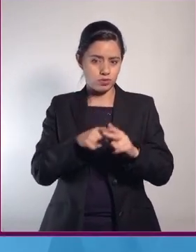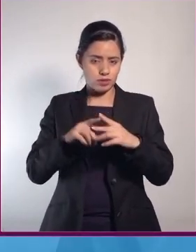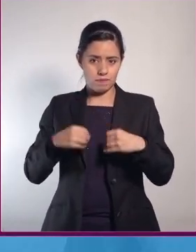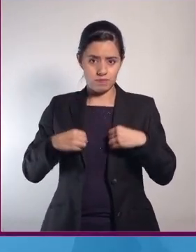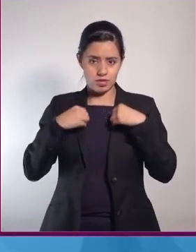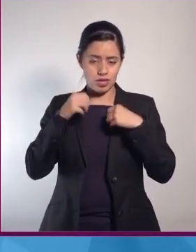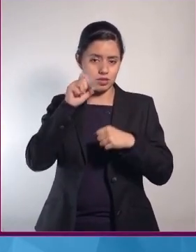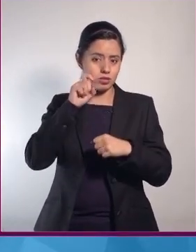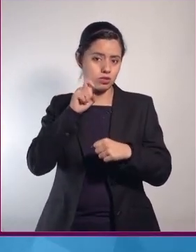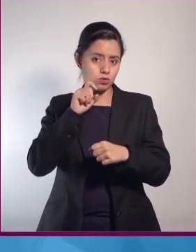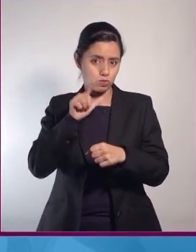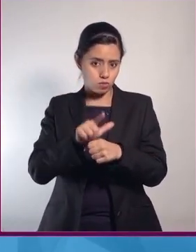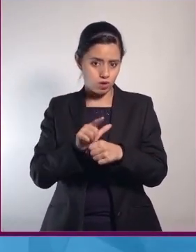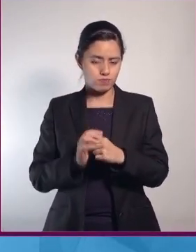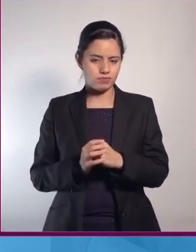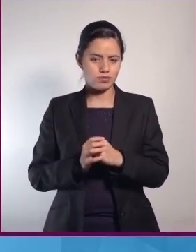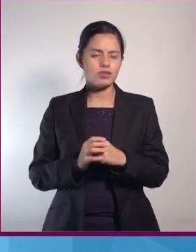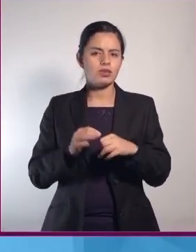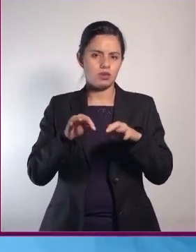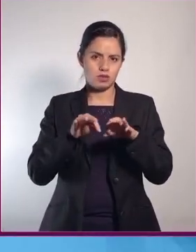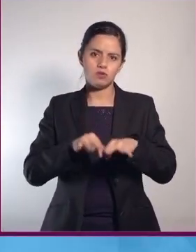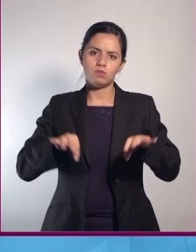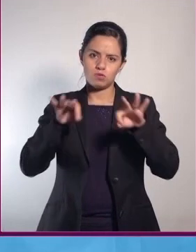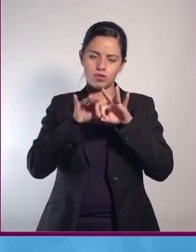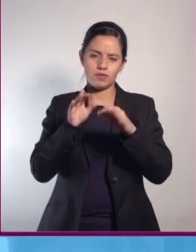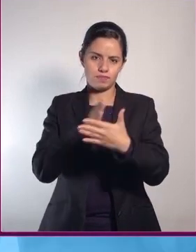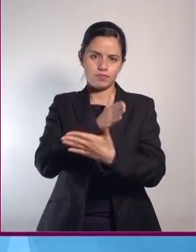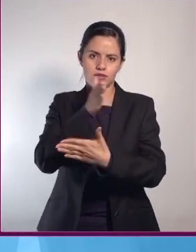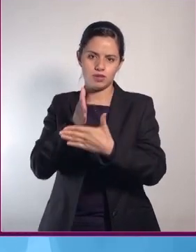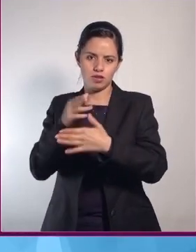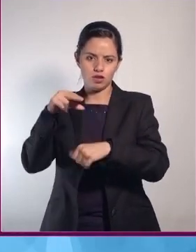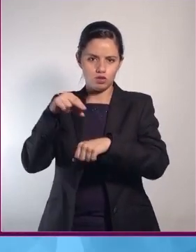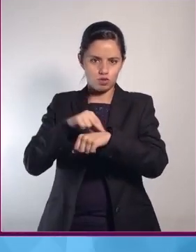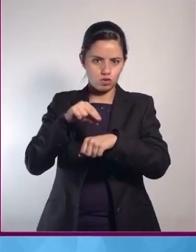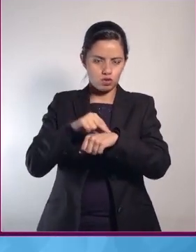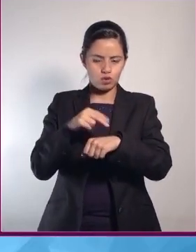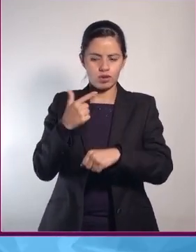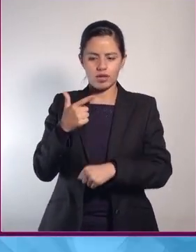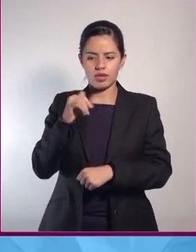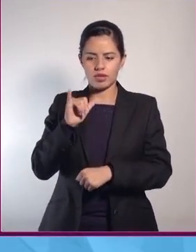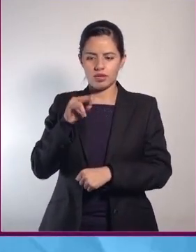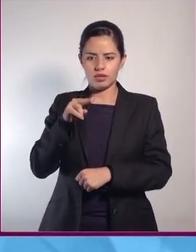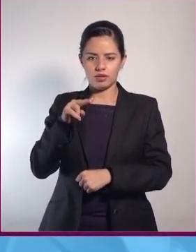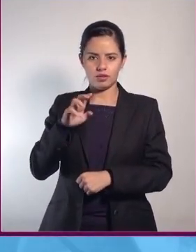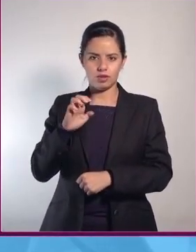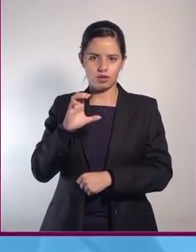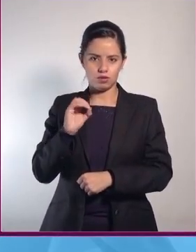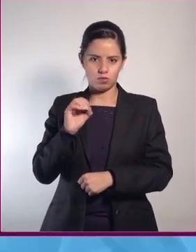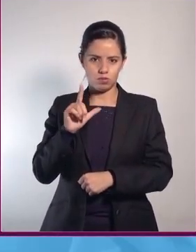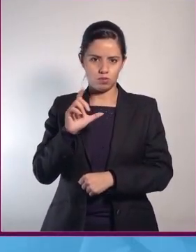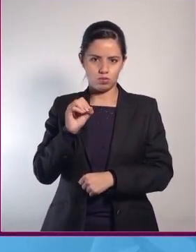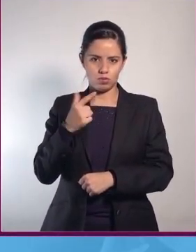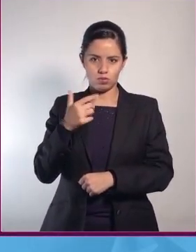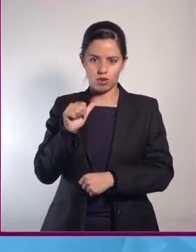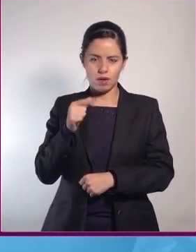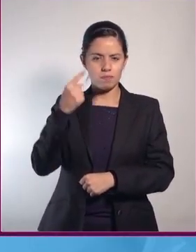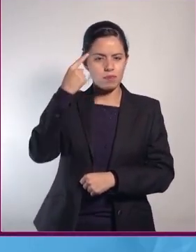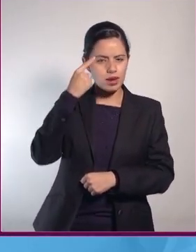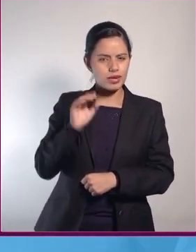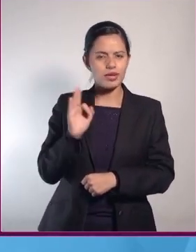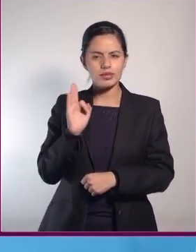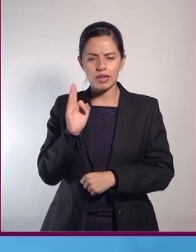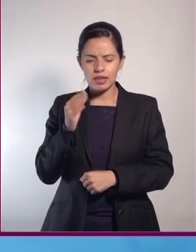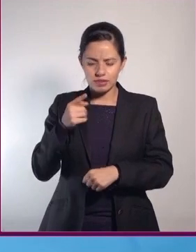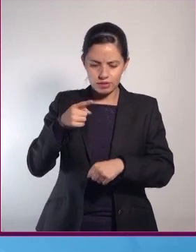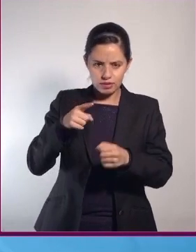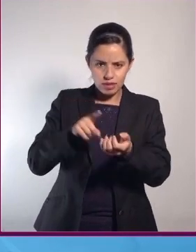La verdad es que es muy importante asistir a estos chequeos médicos para saber si no desarrollamos alguna